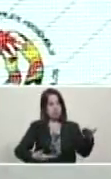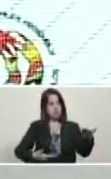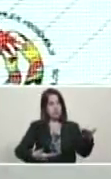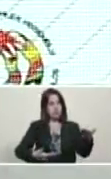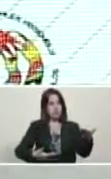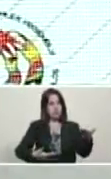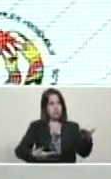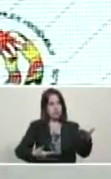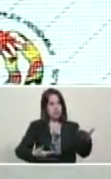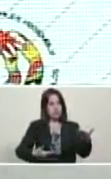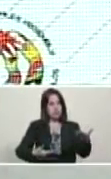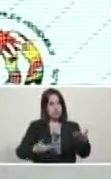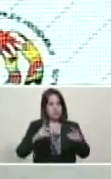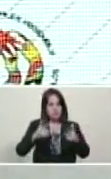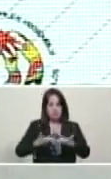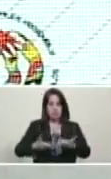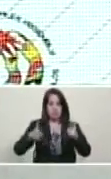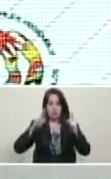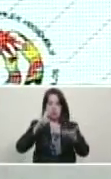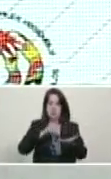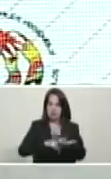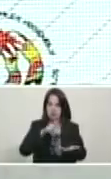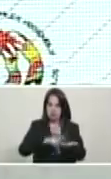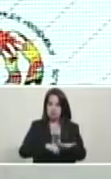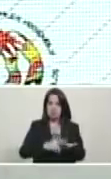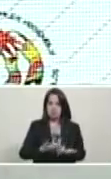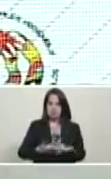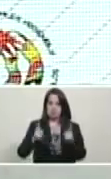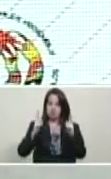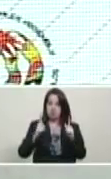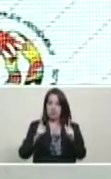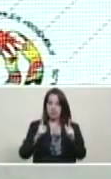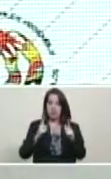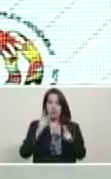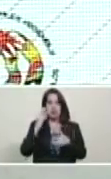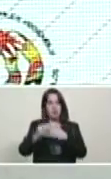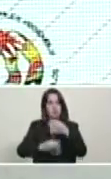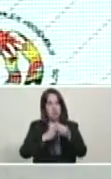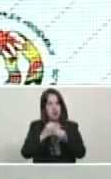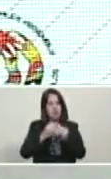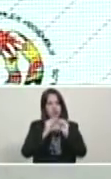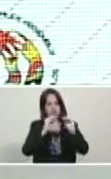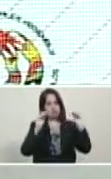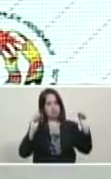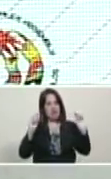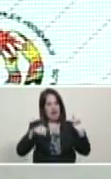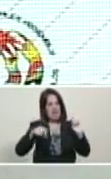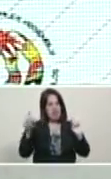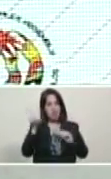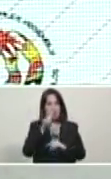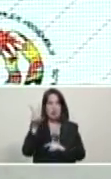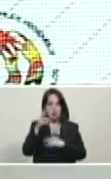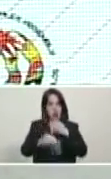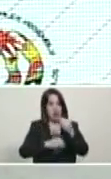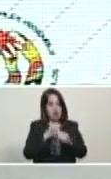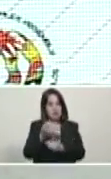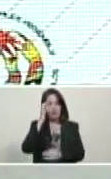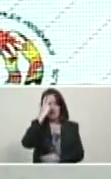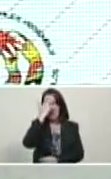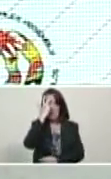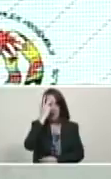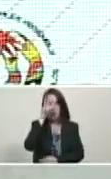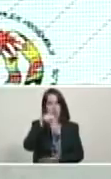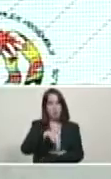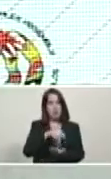la autorización del gobierno bolivariano para convocar en venezuela en el mes de febrero del